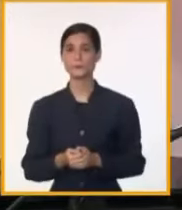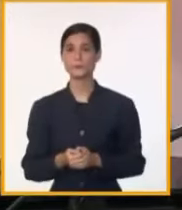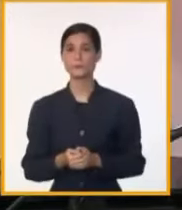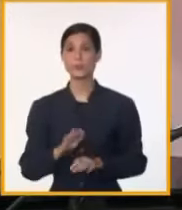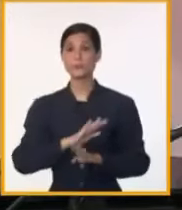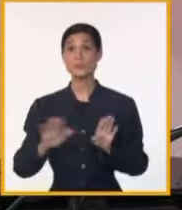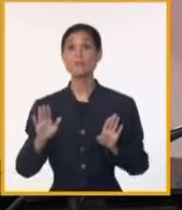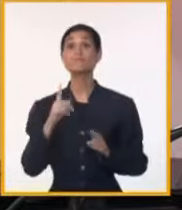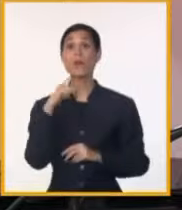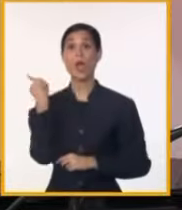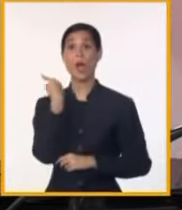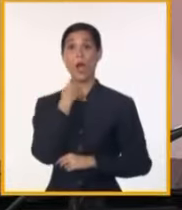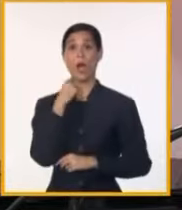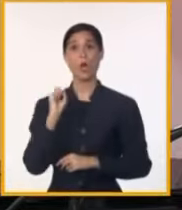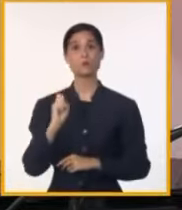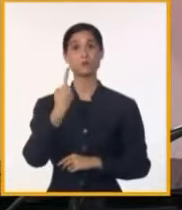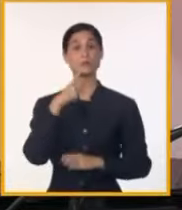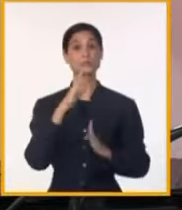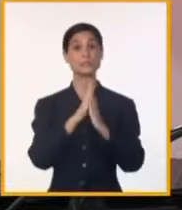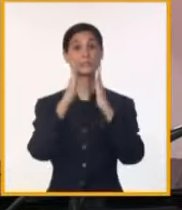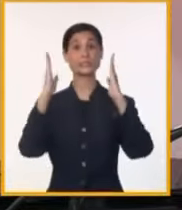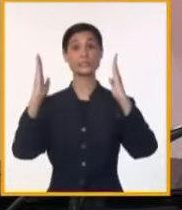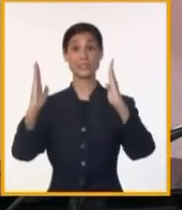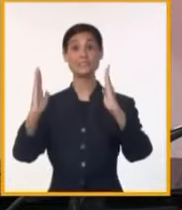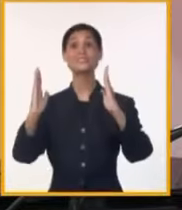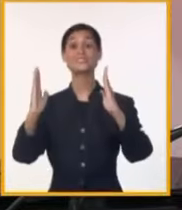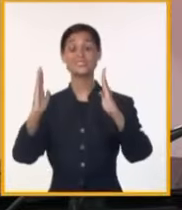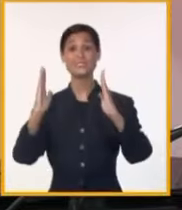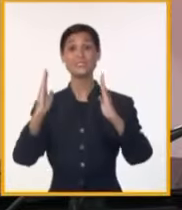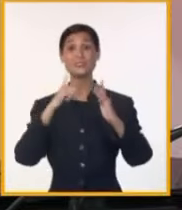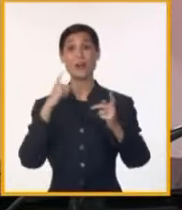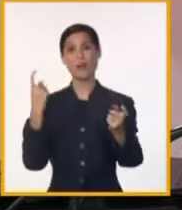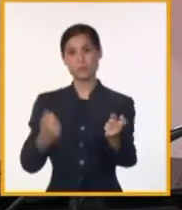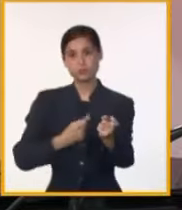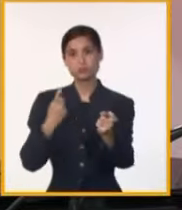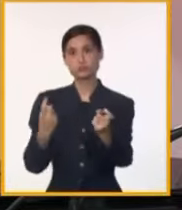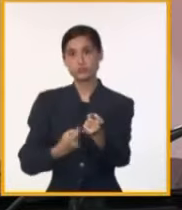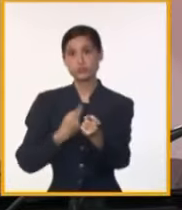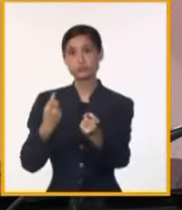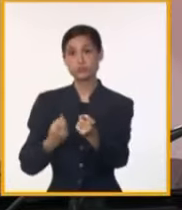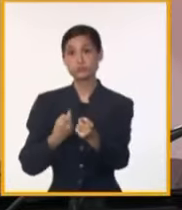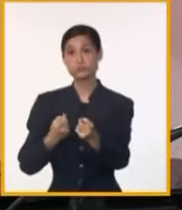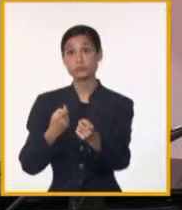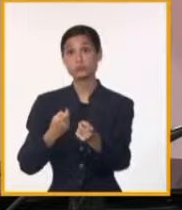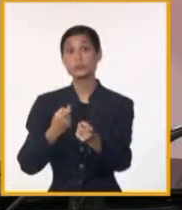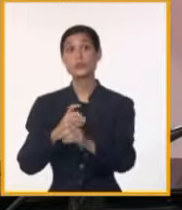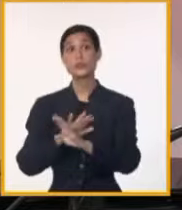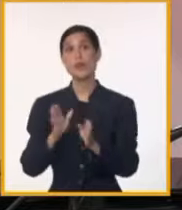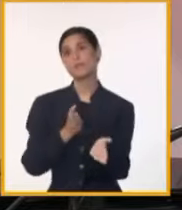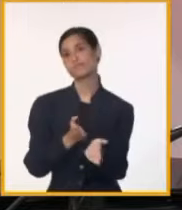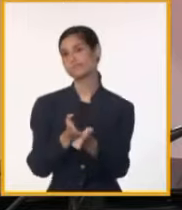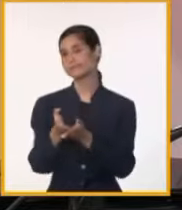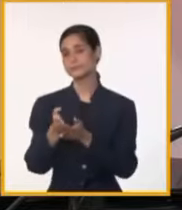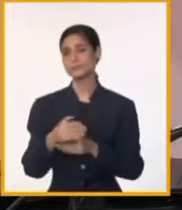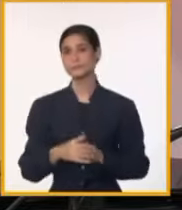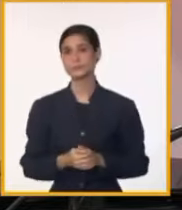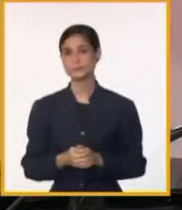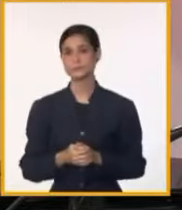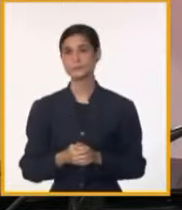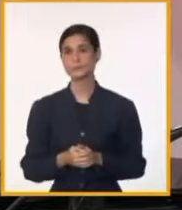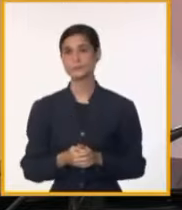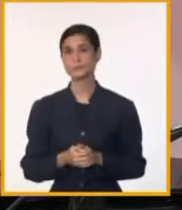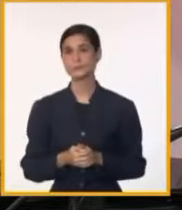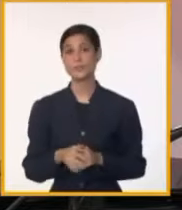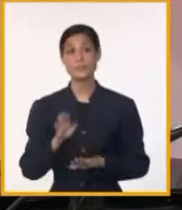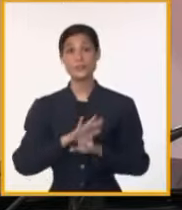esta nueva fase de la tragedia que que ha vivido el pueblo palestino en las últimas siete décadas Leonel y parecía que el